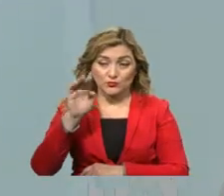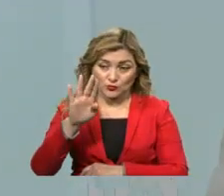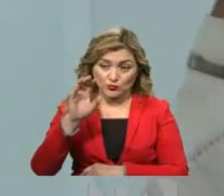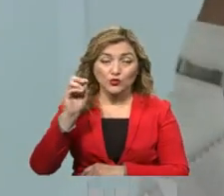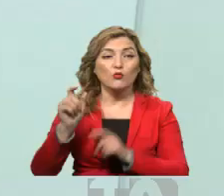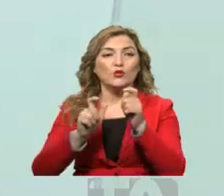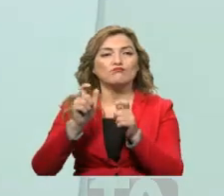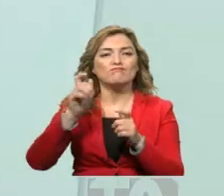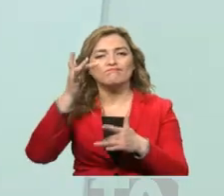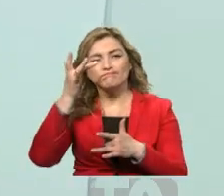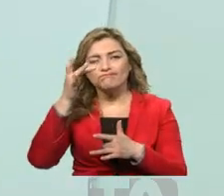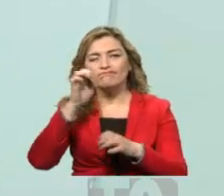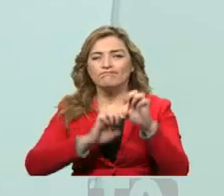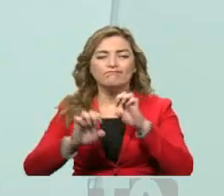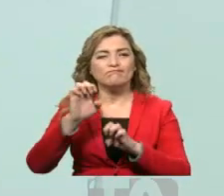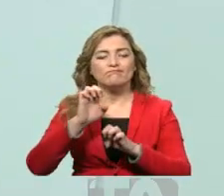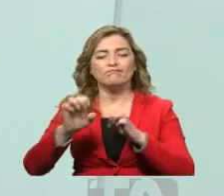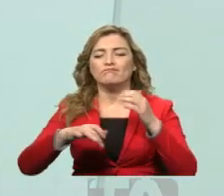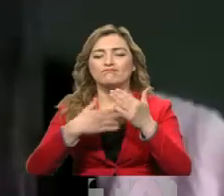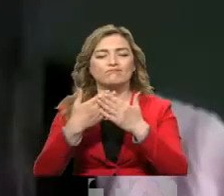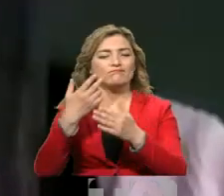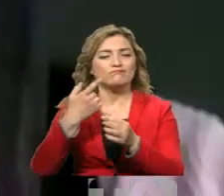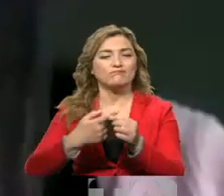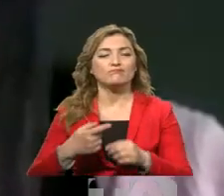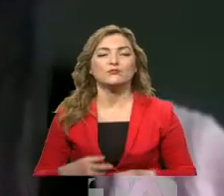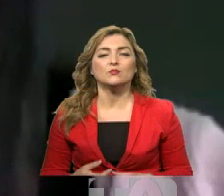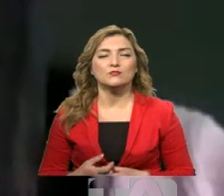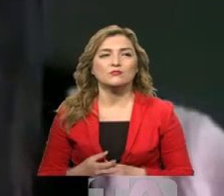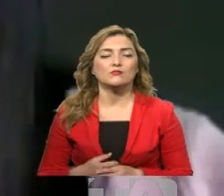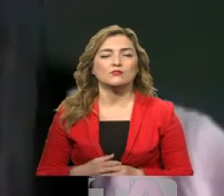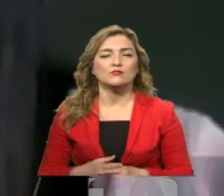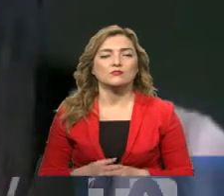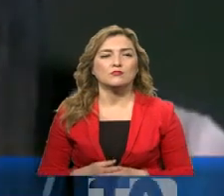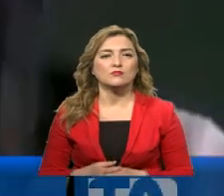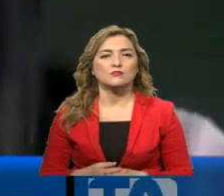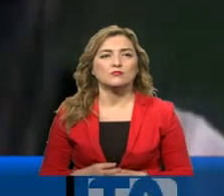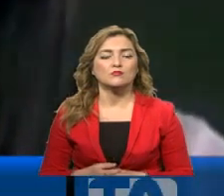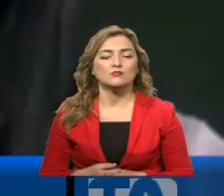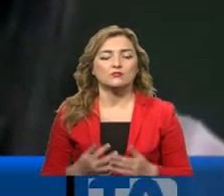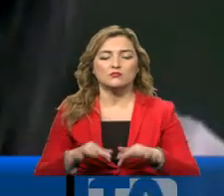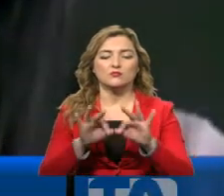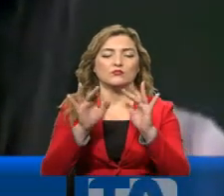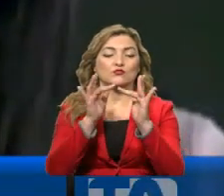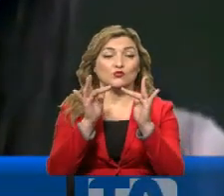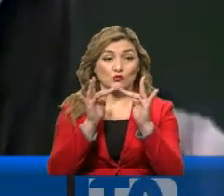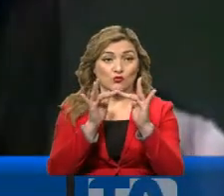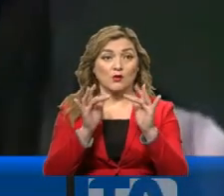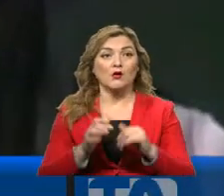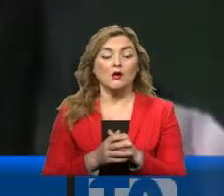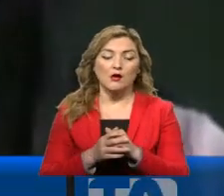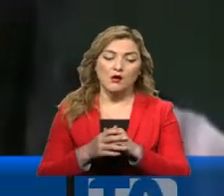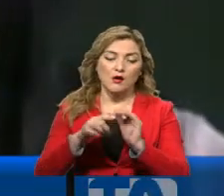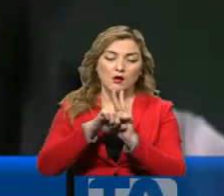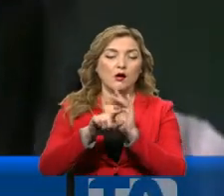25.400 pacientes testeados en toda la capital. Porque es importante tener este contacto con, en el caso de los negativos, con